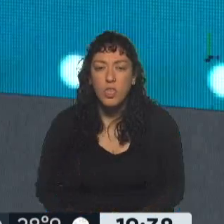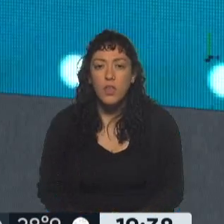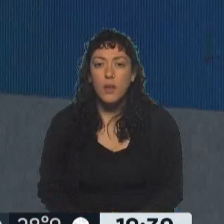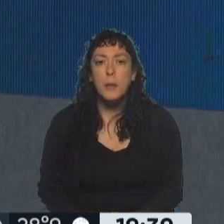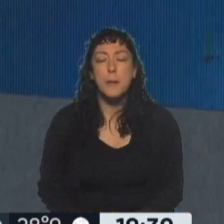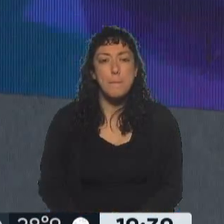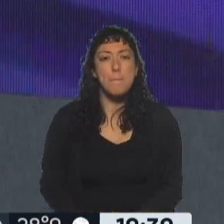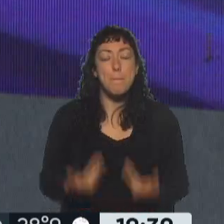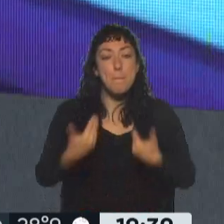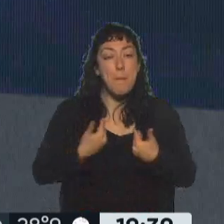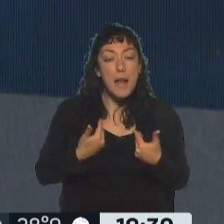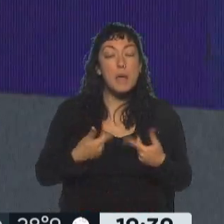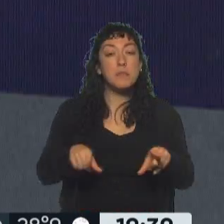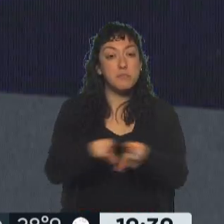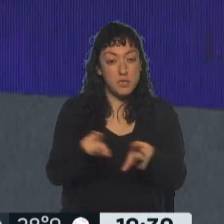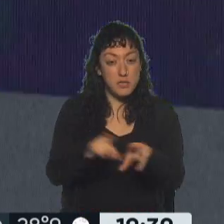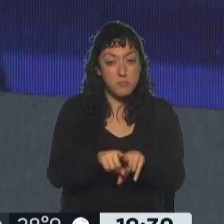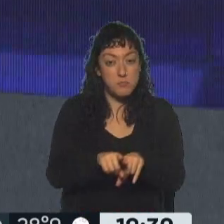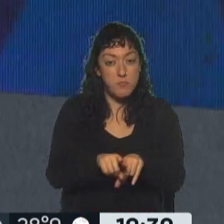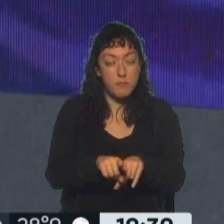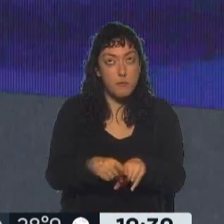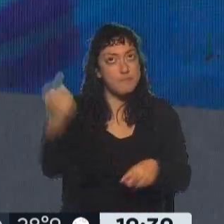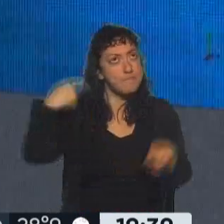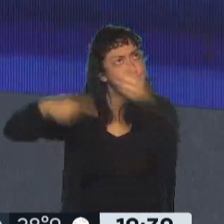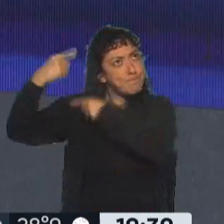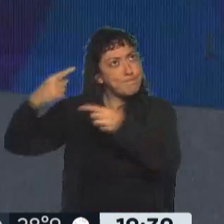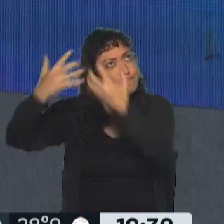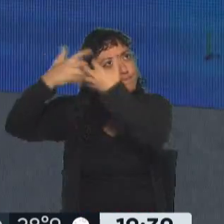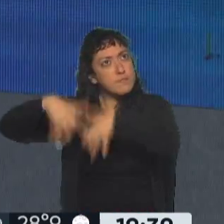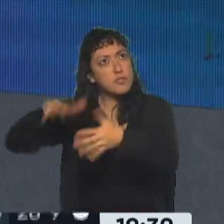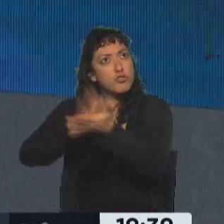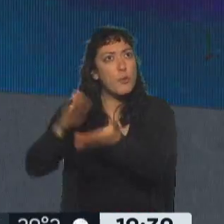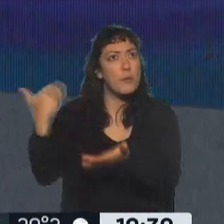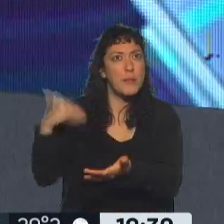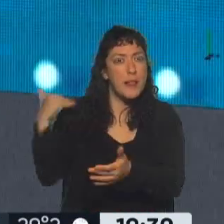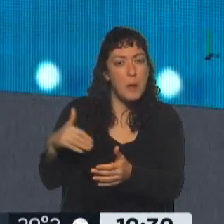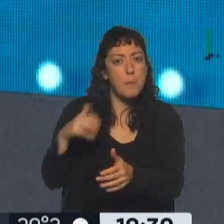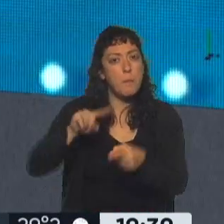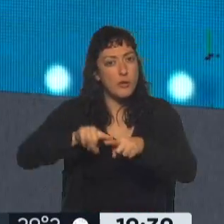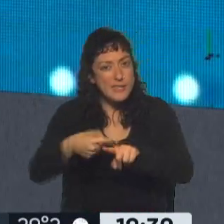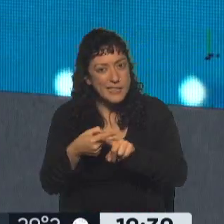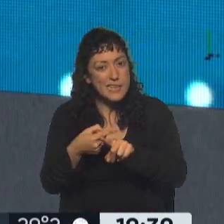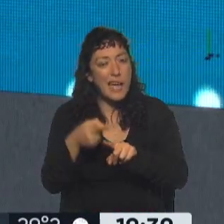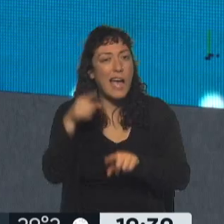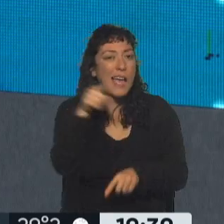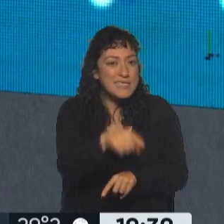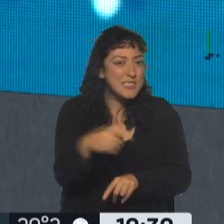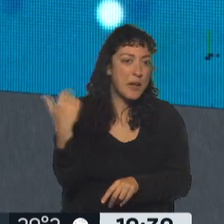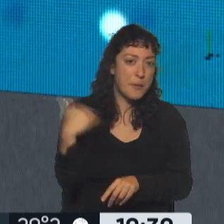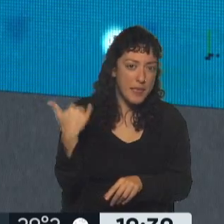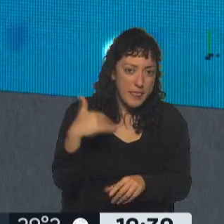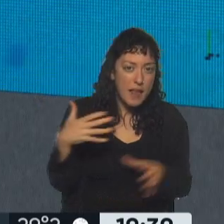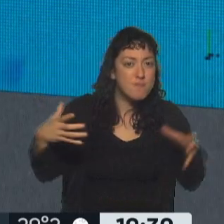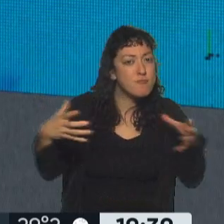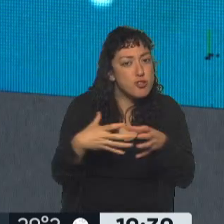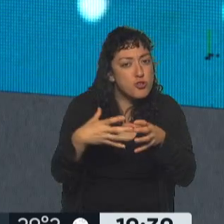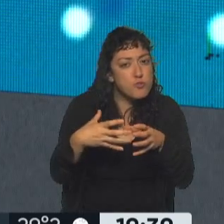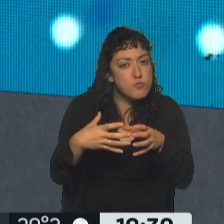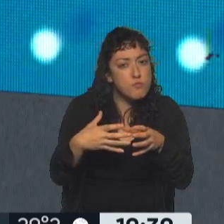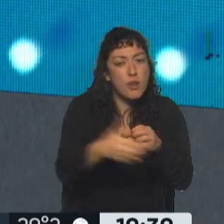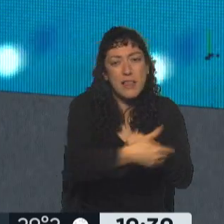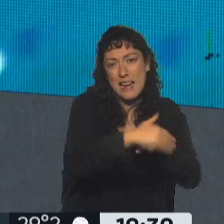líder y el pueblo, que es una suerte de magia, ¿no? No ocurre, aunque haya un buen gobierno, puede no tener